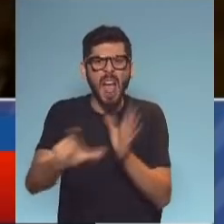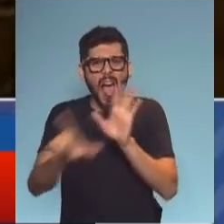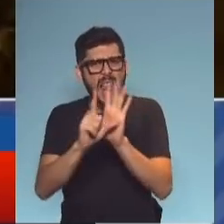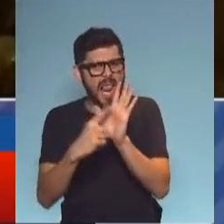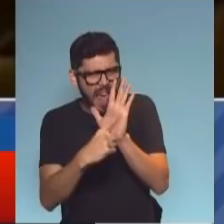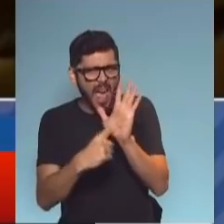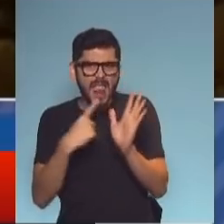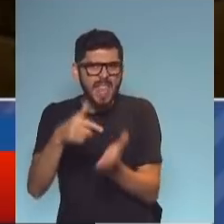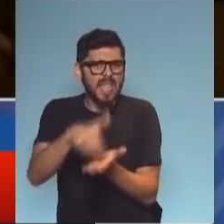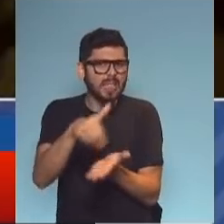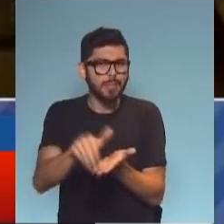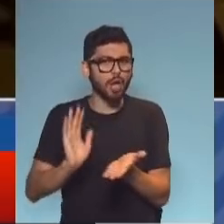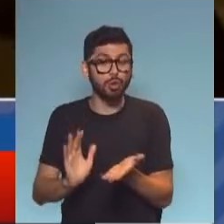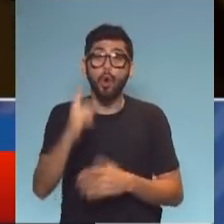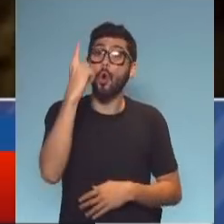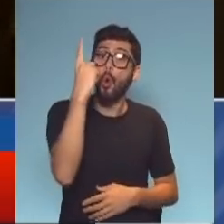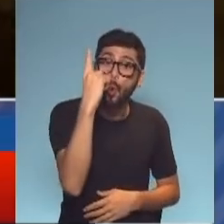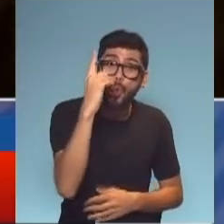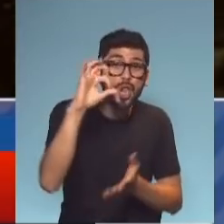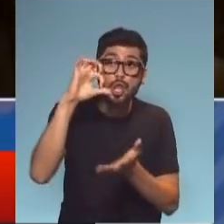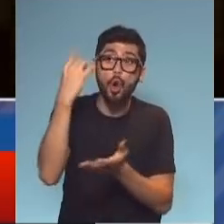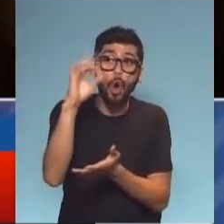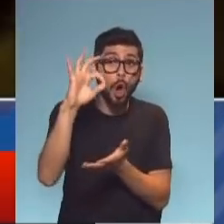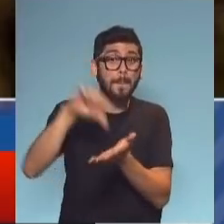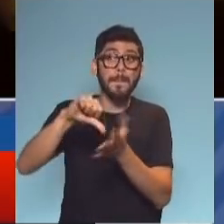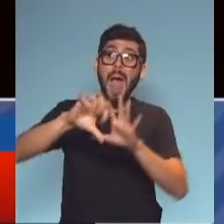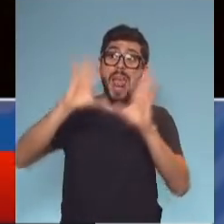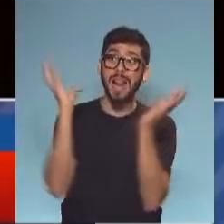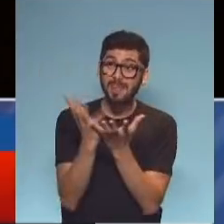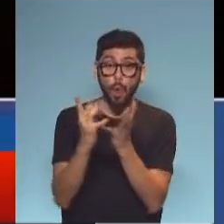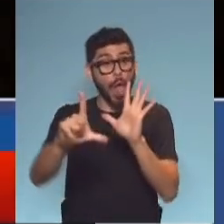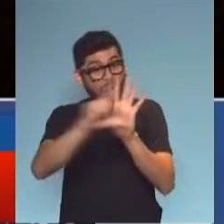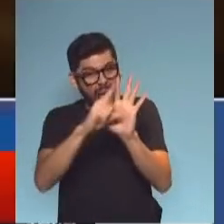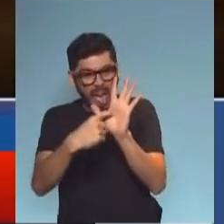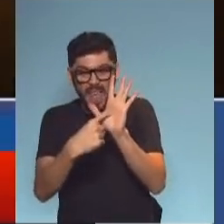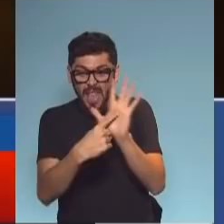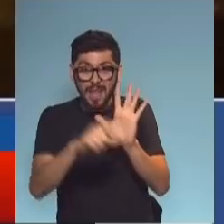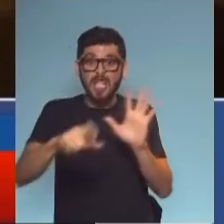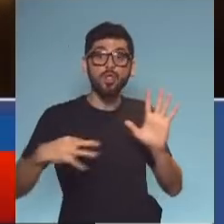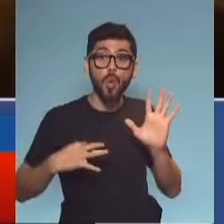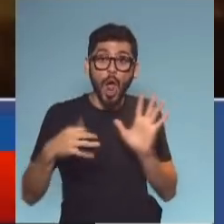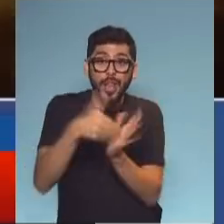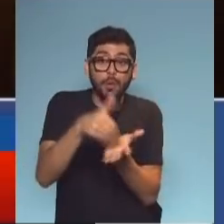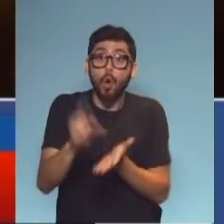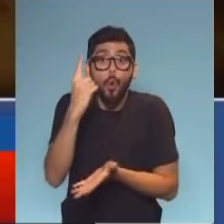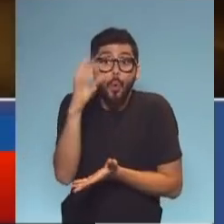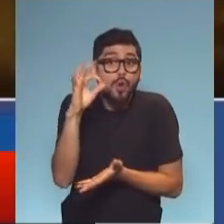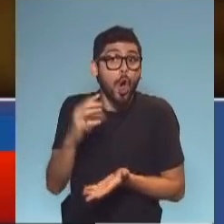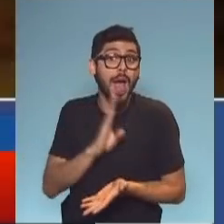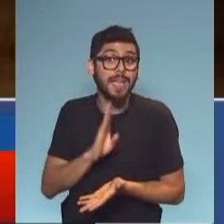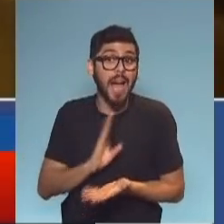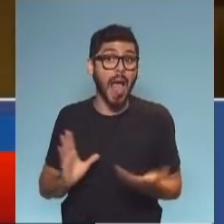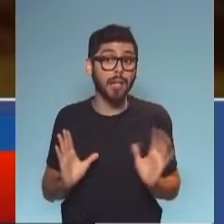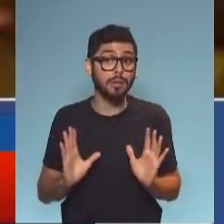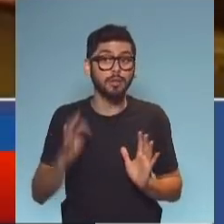ley. El único país del mundo que tiene leyes que discriminan a sus ciudadanos es Israel. Y yo